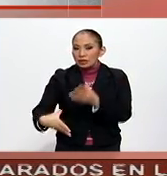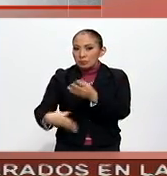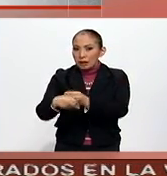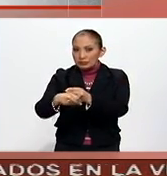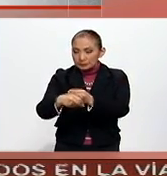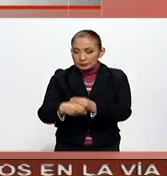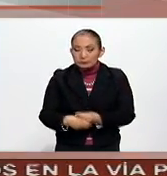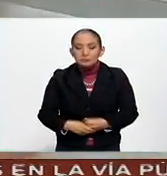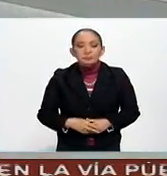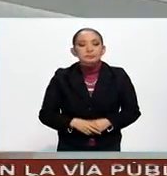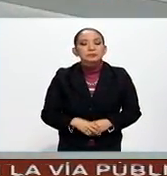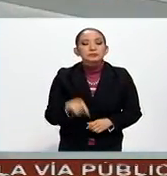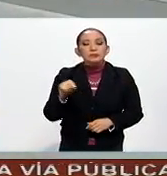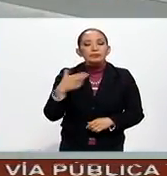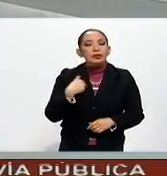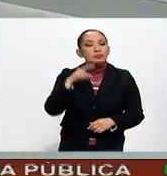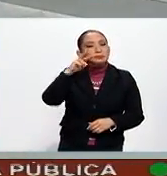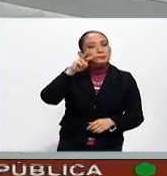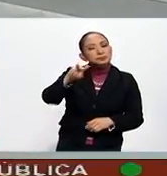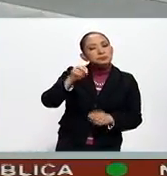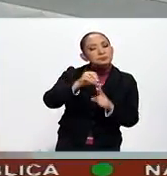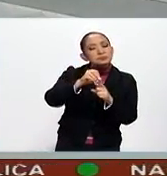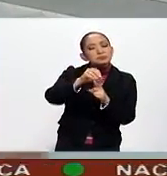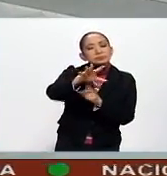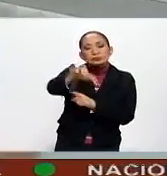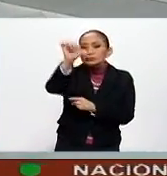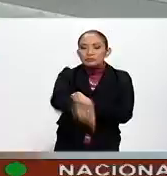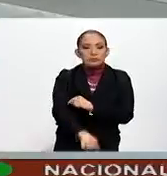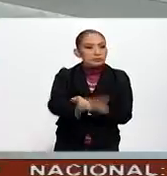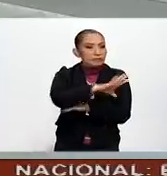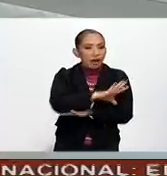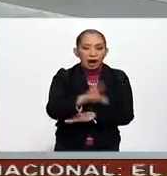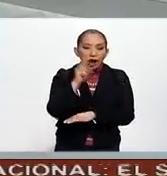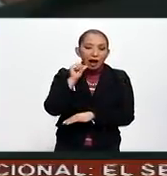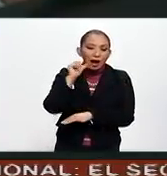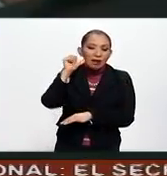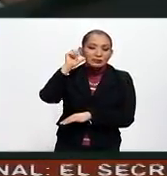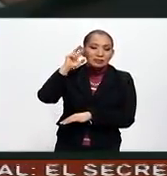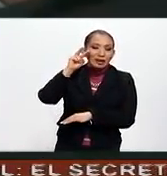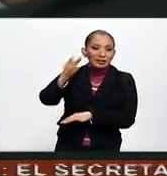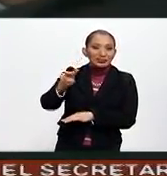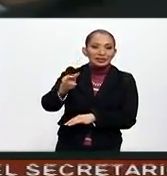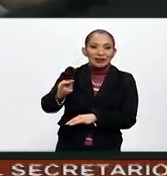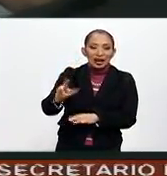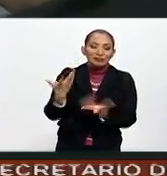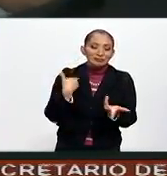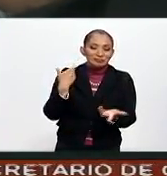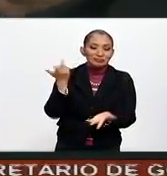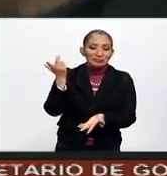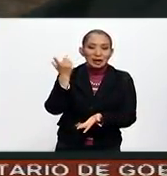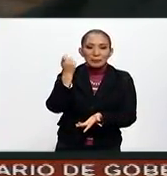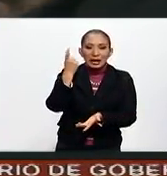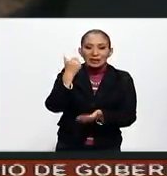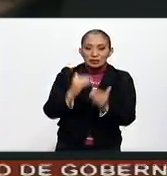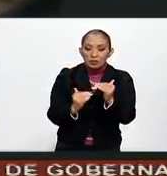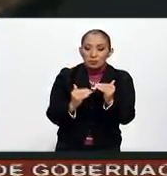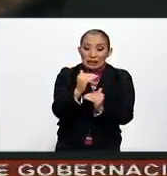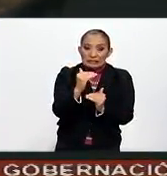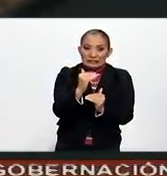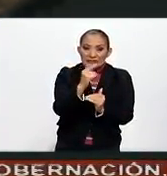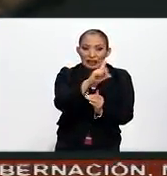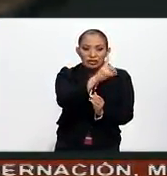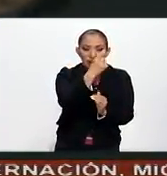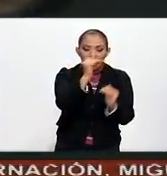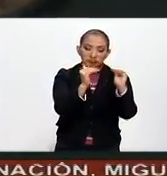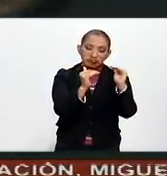mencionaba Pati. Lo que vamos a ver, el efecto inmediato, ya lo vimos ayer, en la apreciación que tuvo el peso frente al dólar.